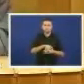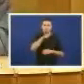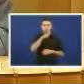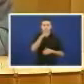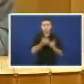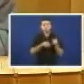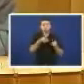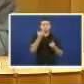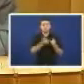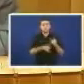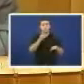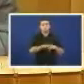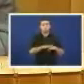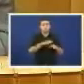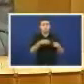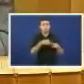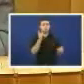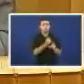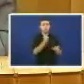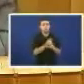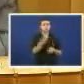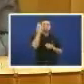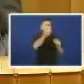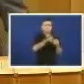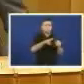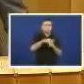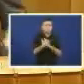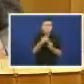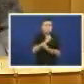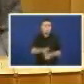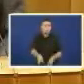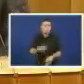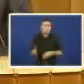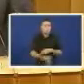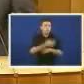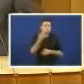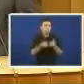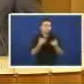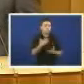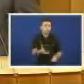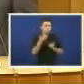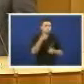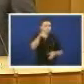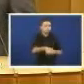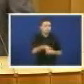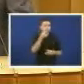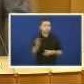oposición, canto peor se poidan presentar as cousas nello serán os seus réditos políticos electorais.